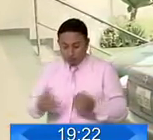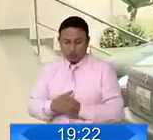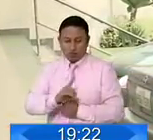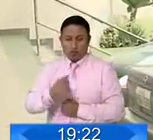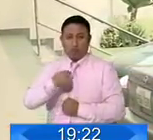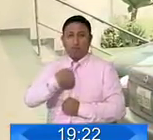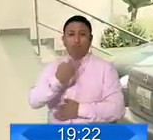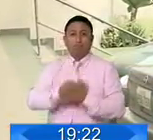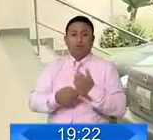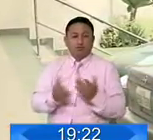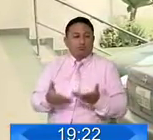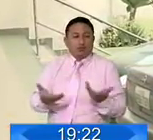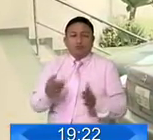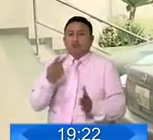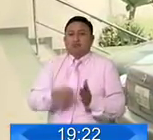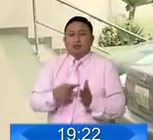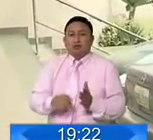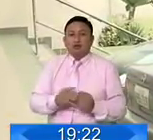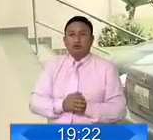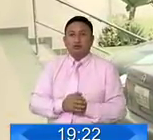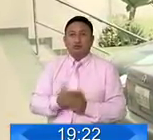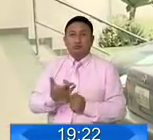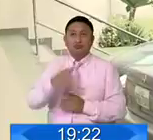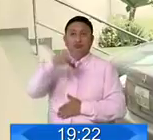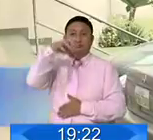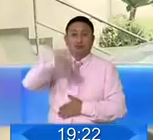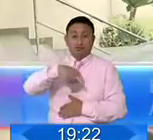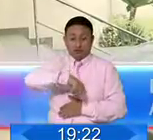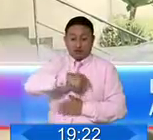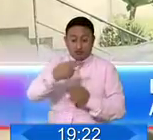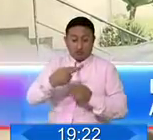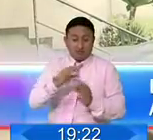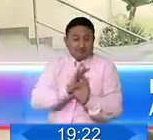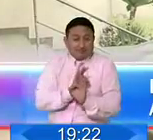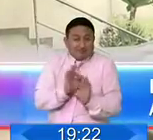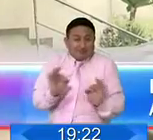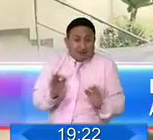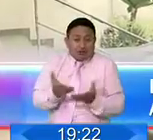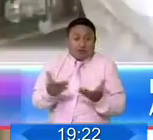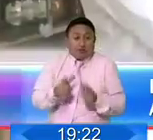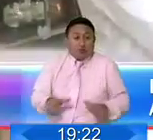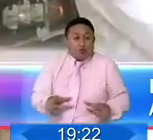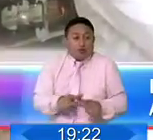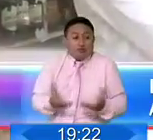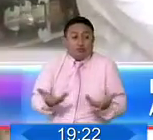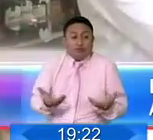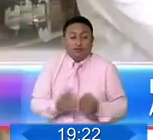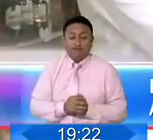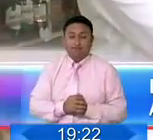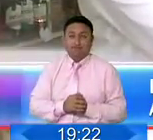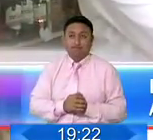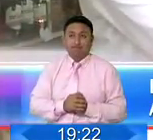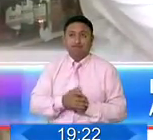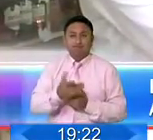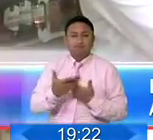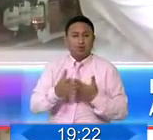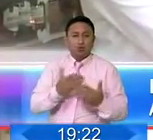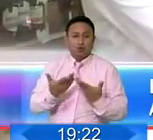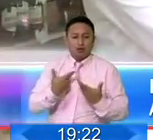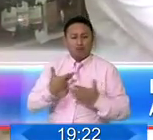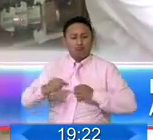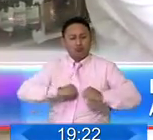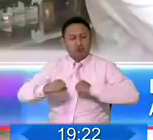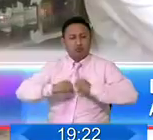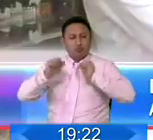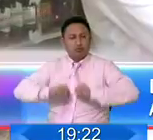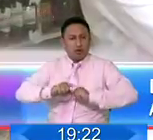a mi hijo, algo que hasta el día de hoy el Estado ecuatoriano no me ha dado esa respuesta de dónde está David. Sin embargo, dicen que agotarán toda instancia para